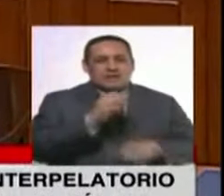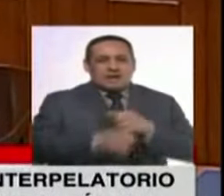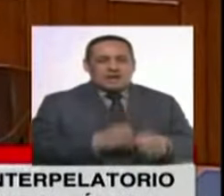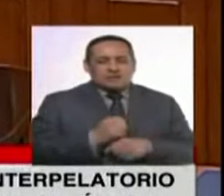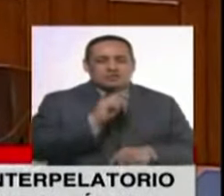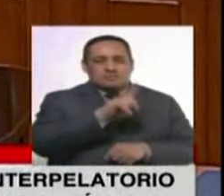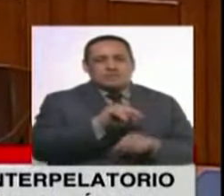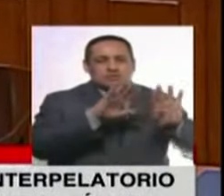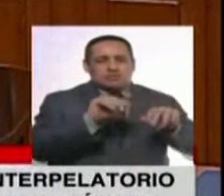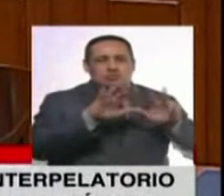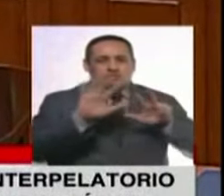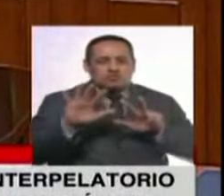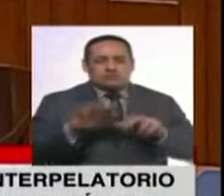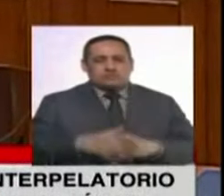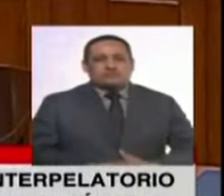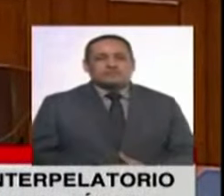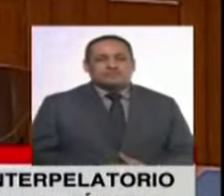1988